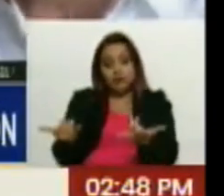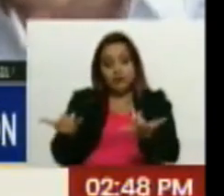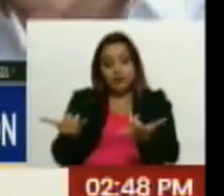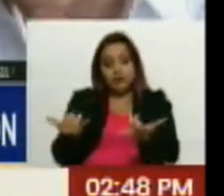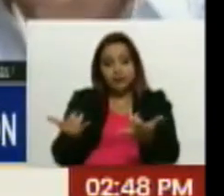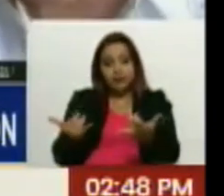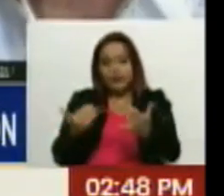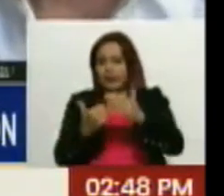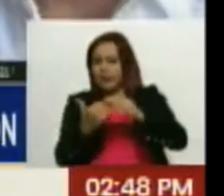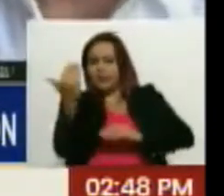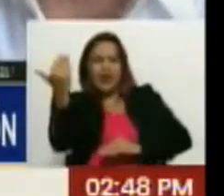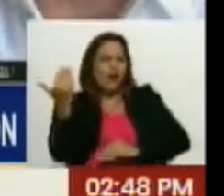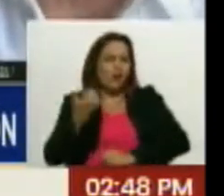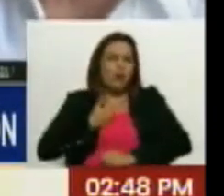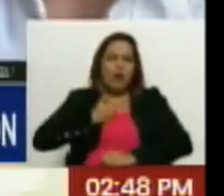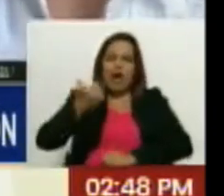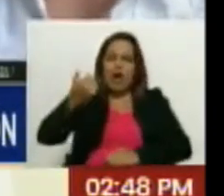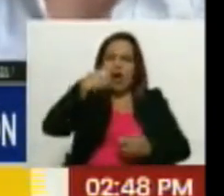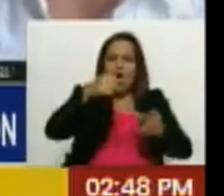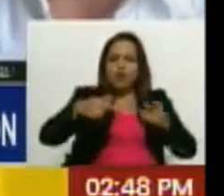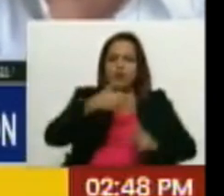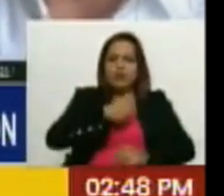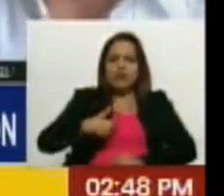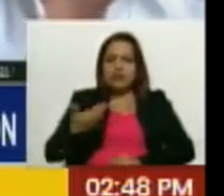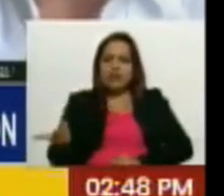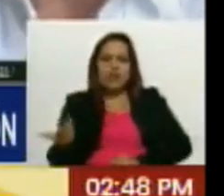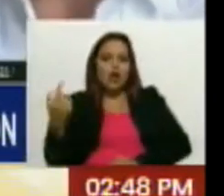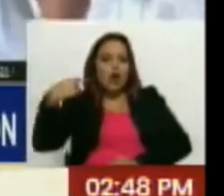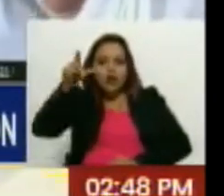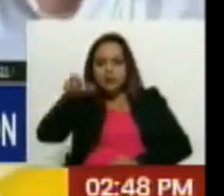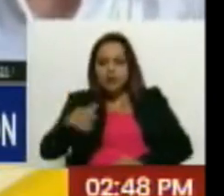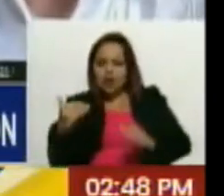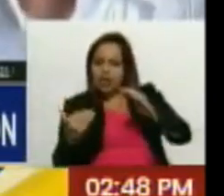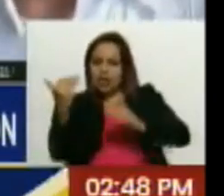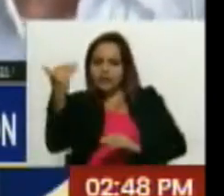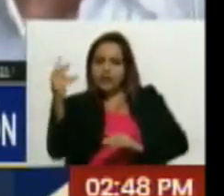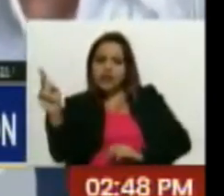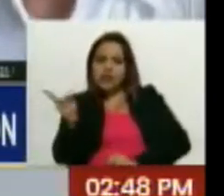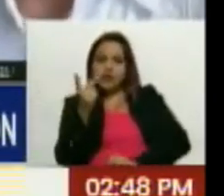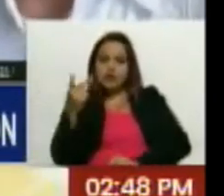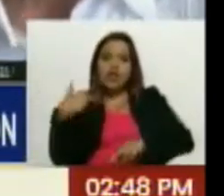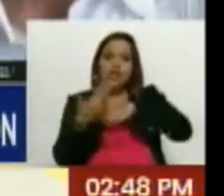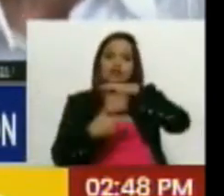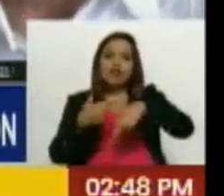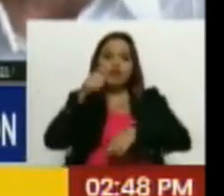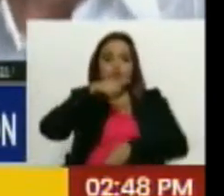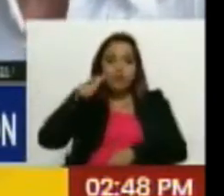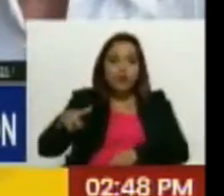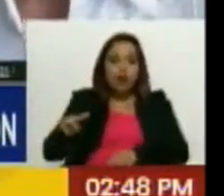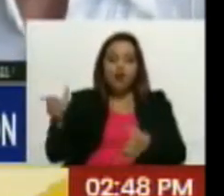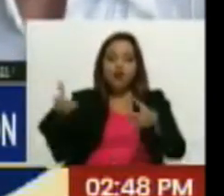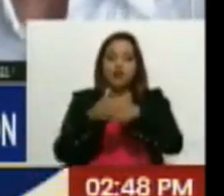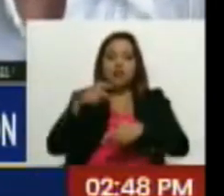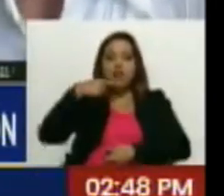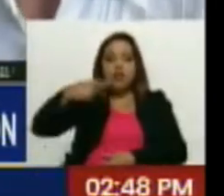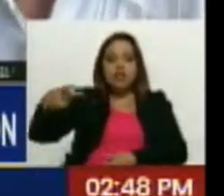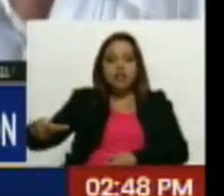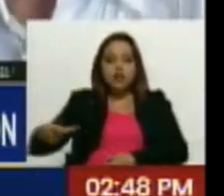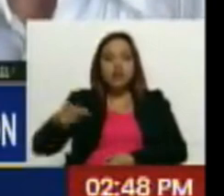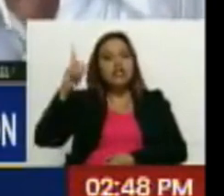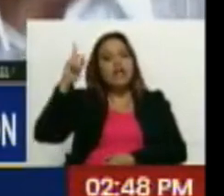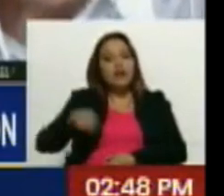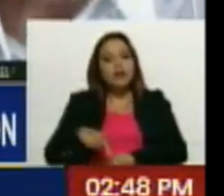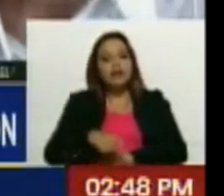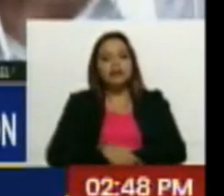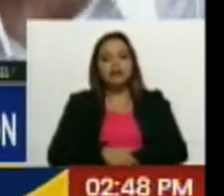que cualquier otro que se le ponga a un lado. Segundo, la Revolución Ciudadana como partido político es también